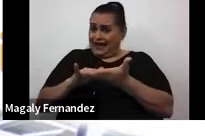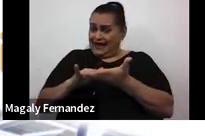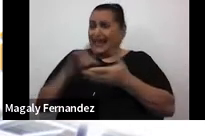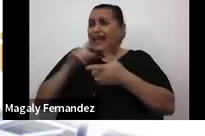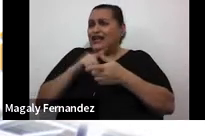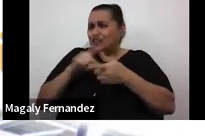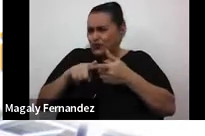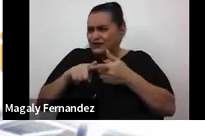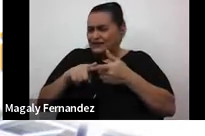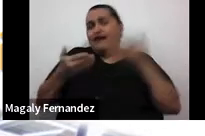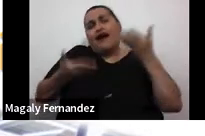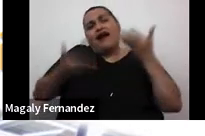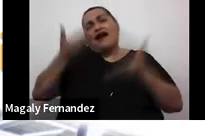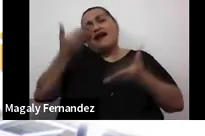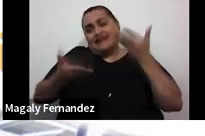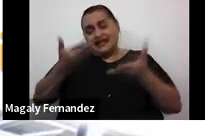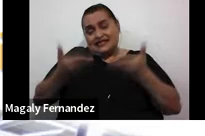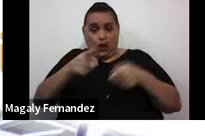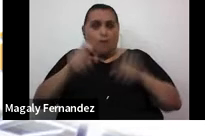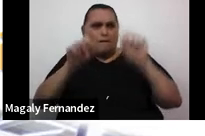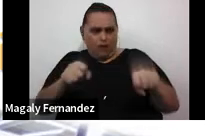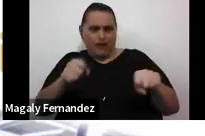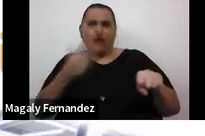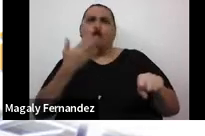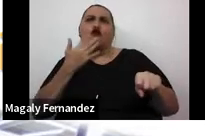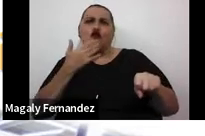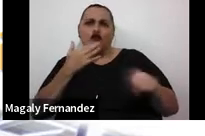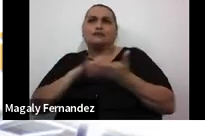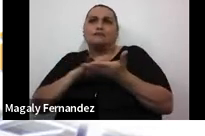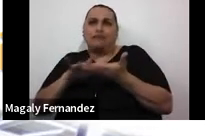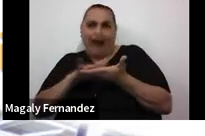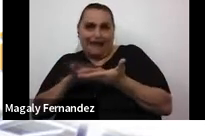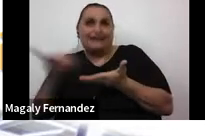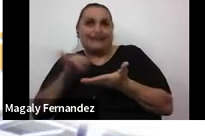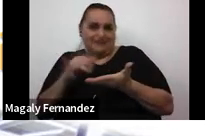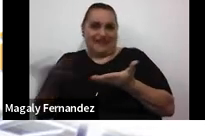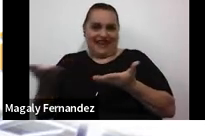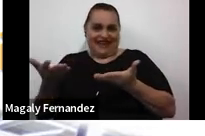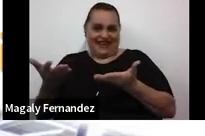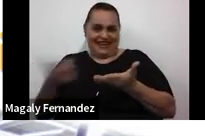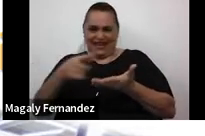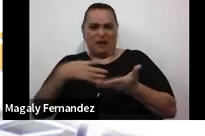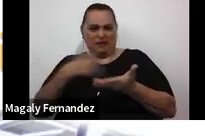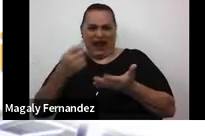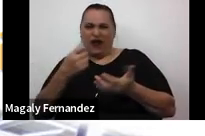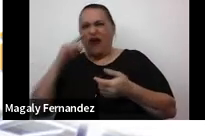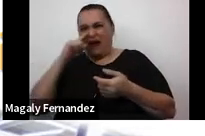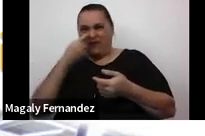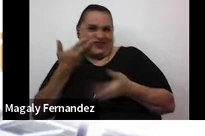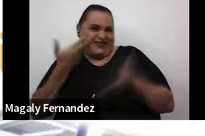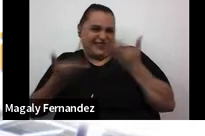a veces Es más hasta podría ser de colores y y con braille no les parece Porque ese plan que yo está aburrido verdad